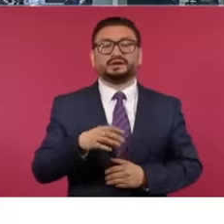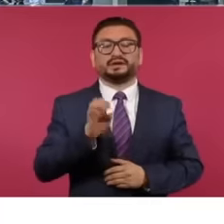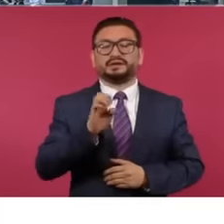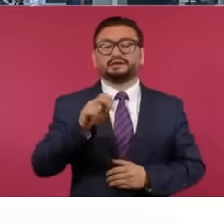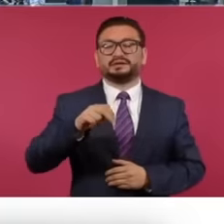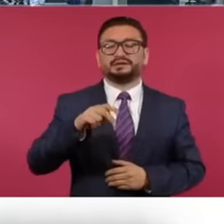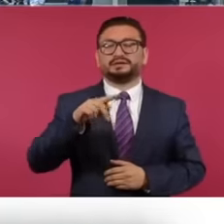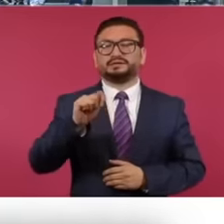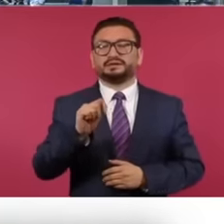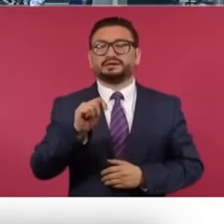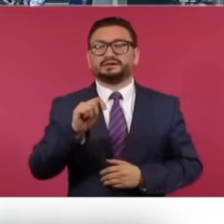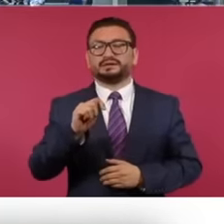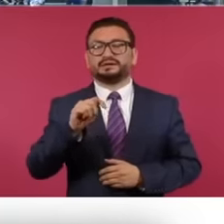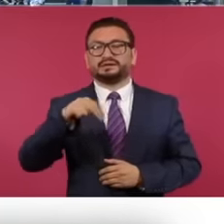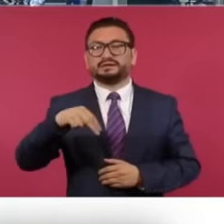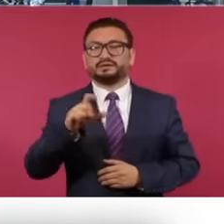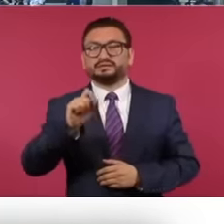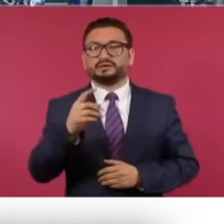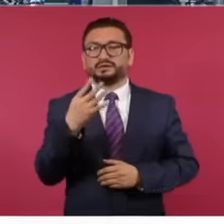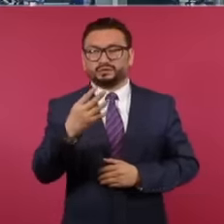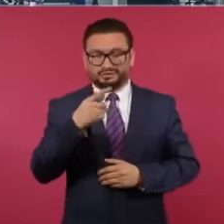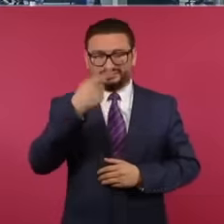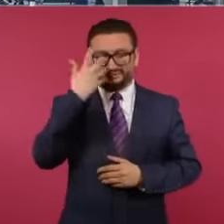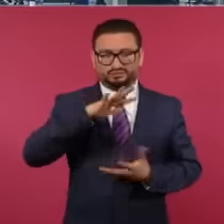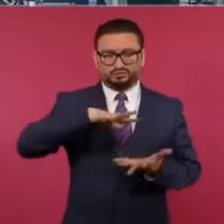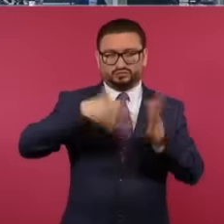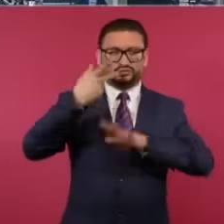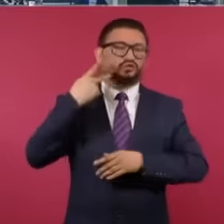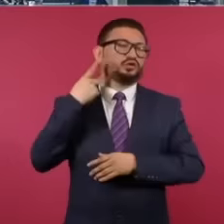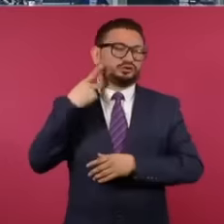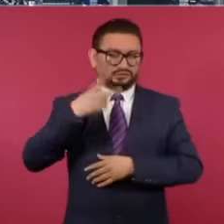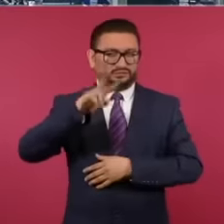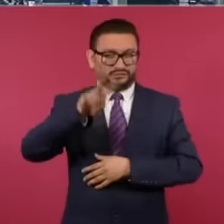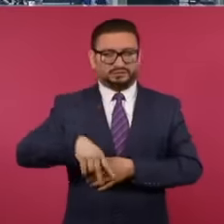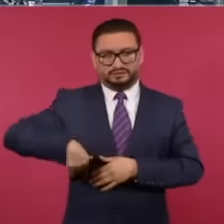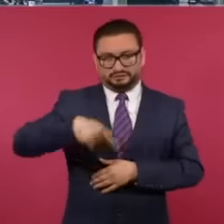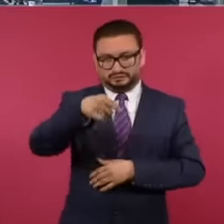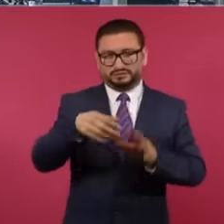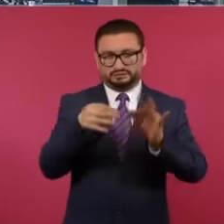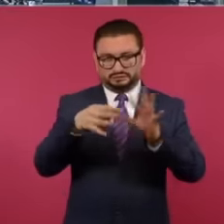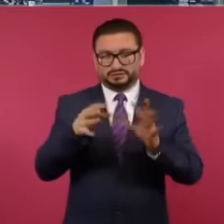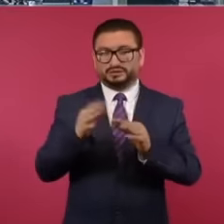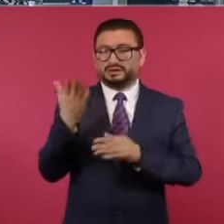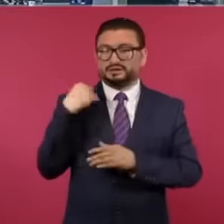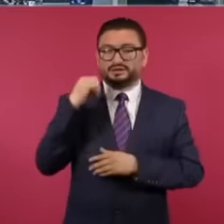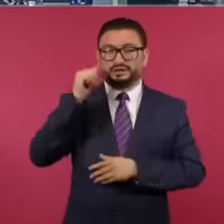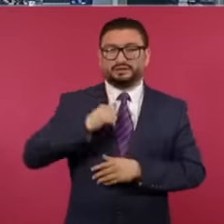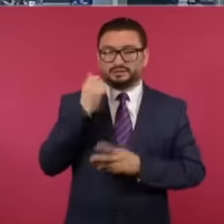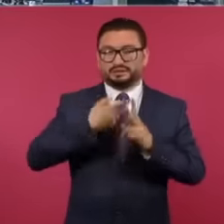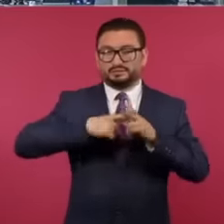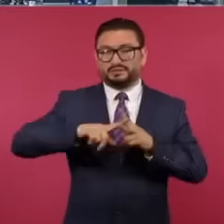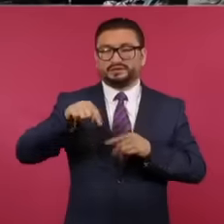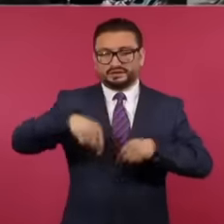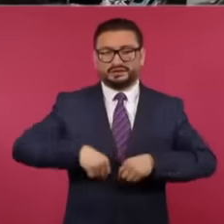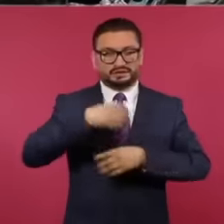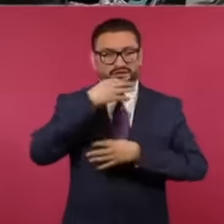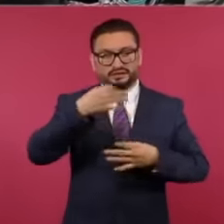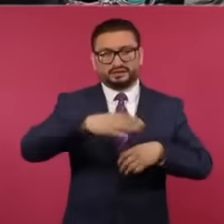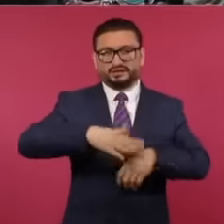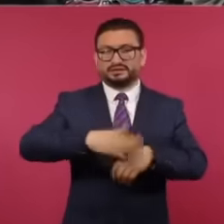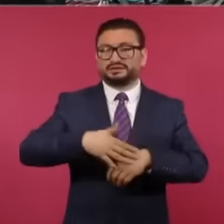NTN 24, la violencia política, como usted bien lo ha dicho, es real. Y en ese sentido, a principios de abril, desde aquí se reportó al